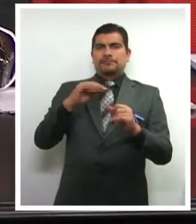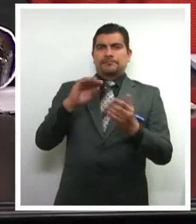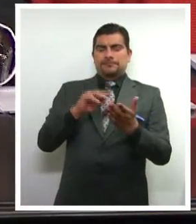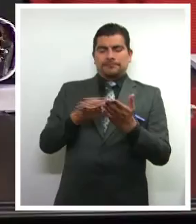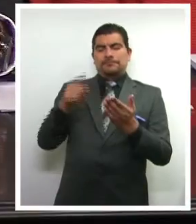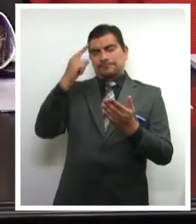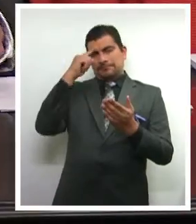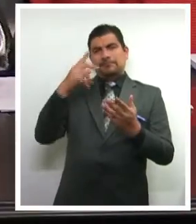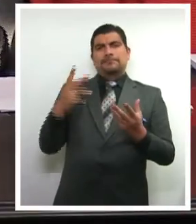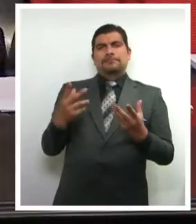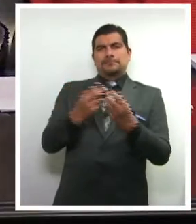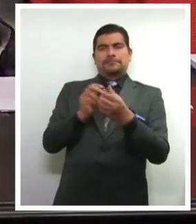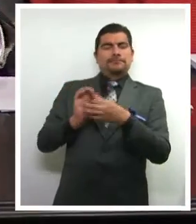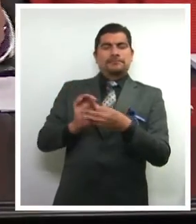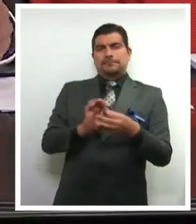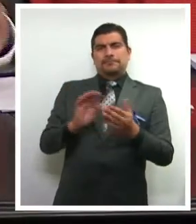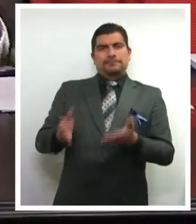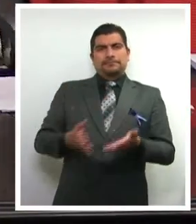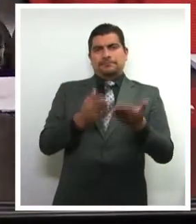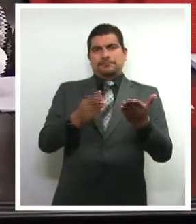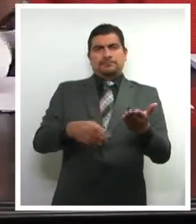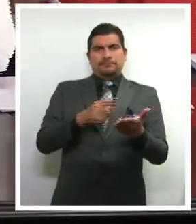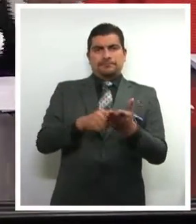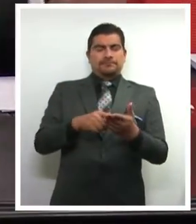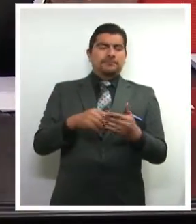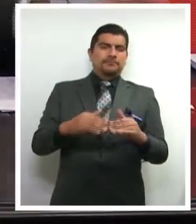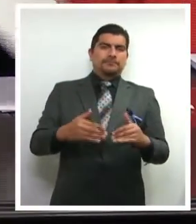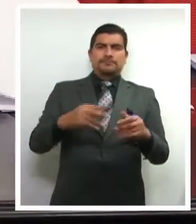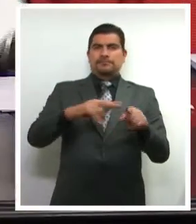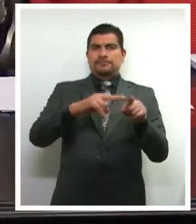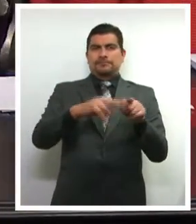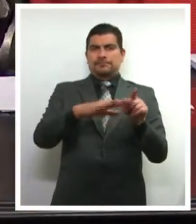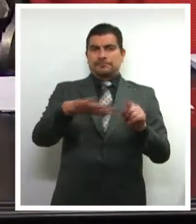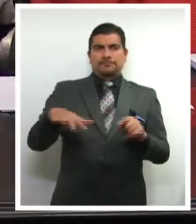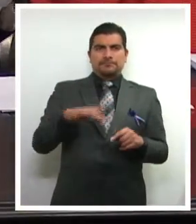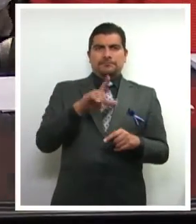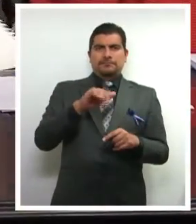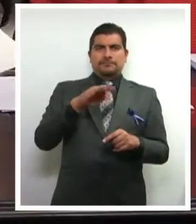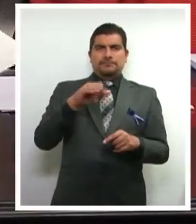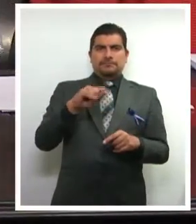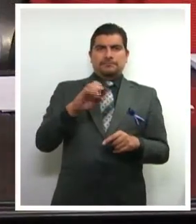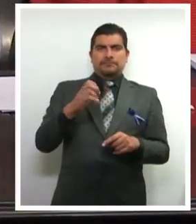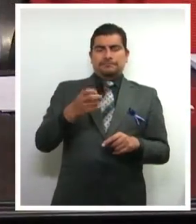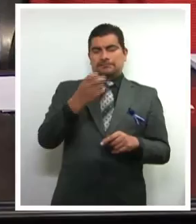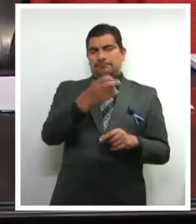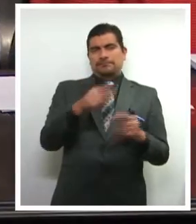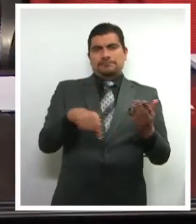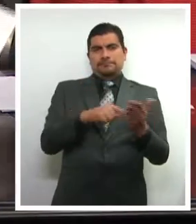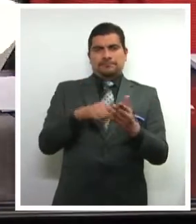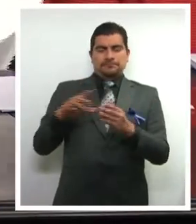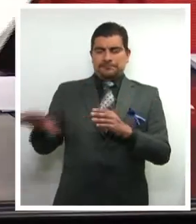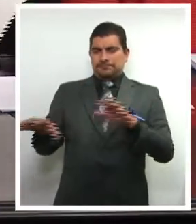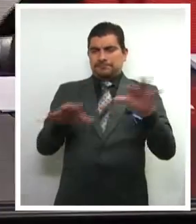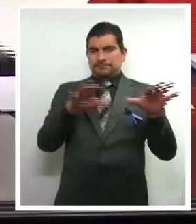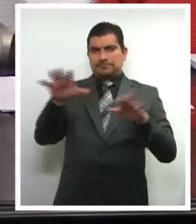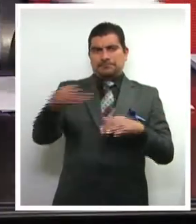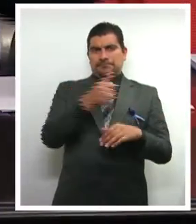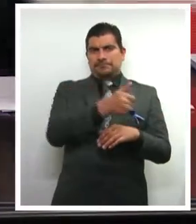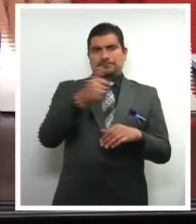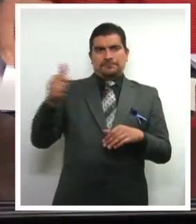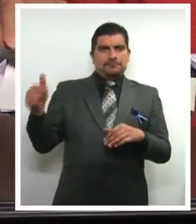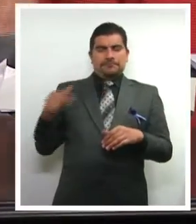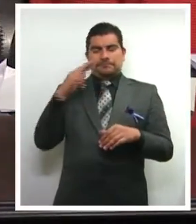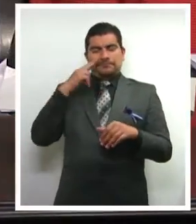tendrán su propio espacio en el patio La Fuente. Son los lugares designados para cada